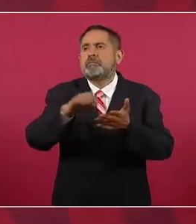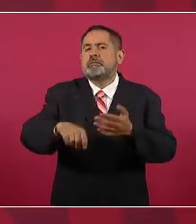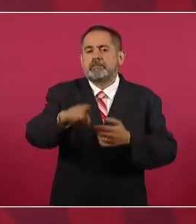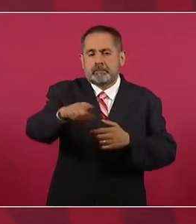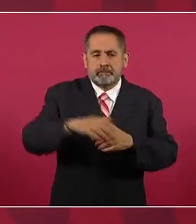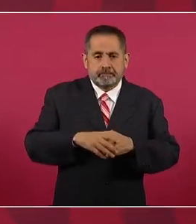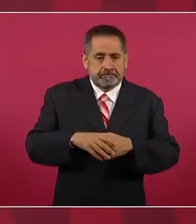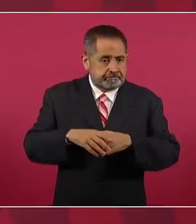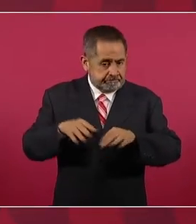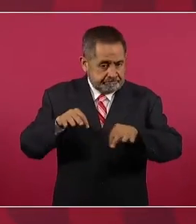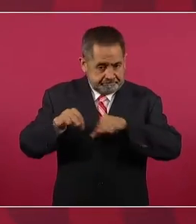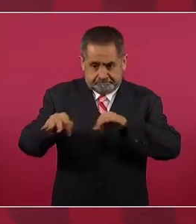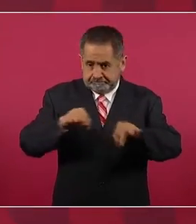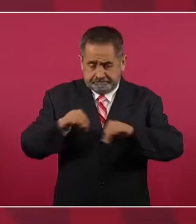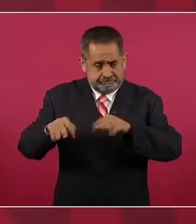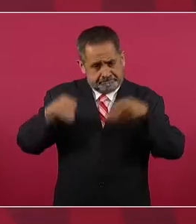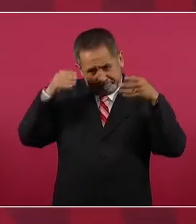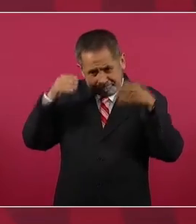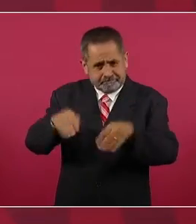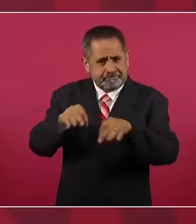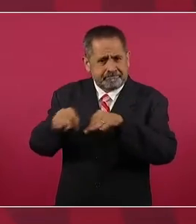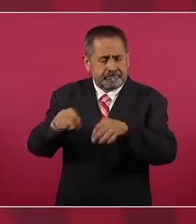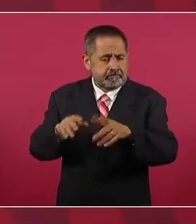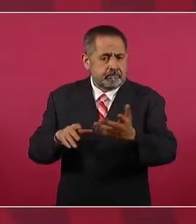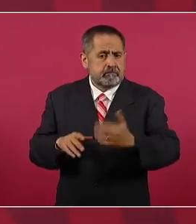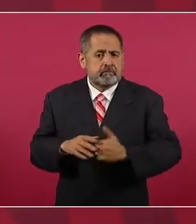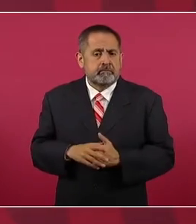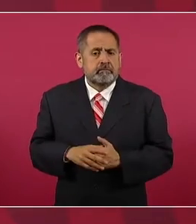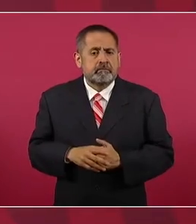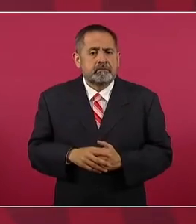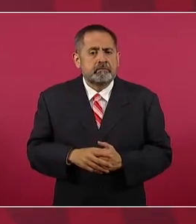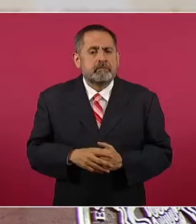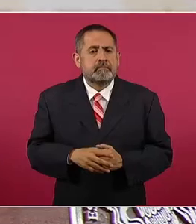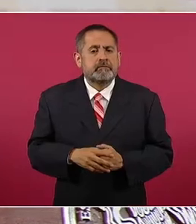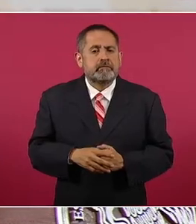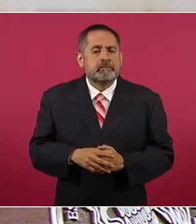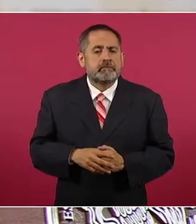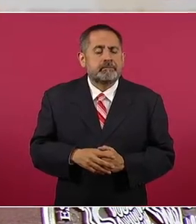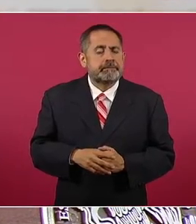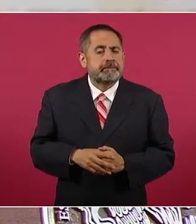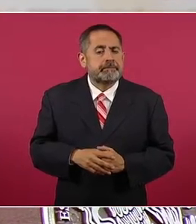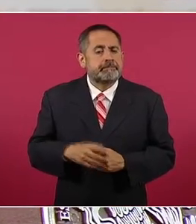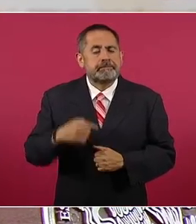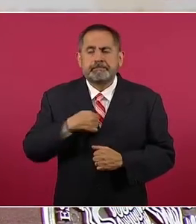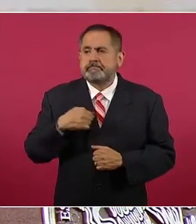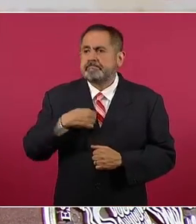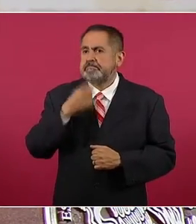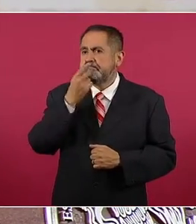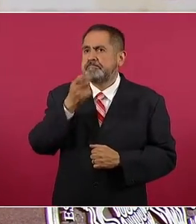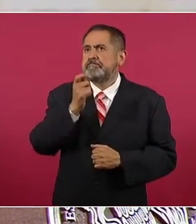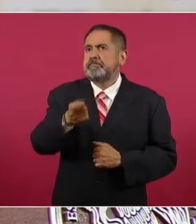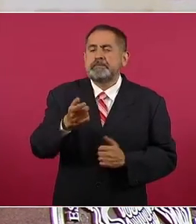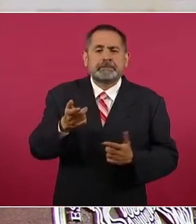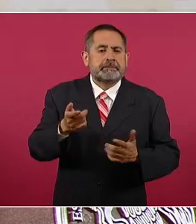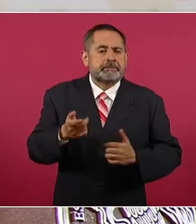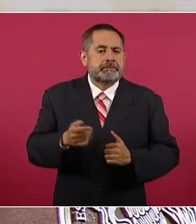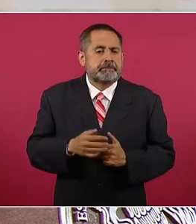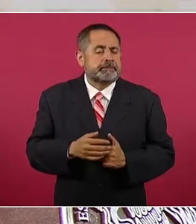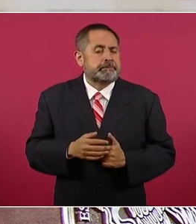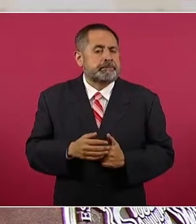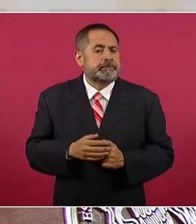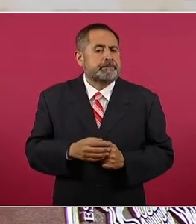el trabajo. Yo ahora lo que